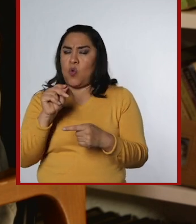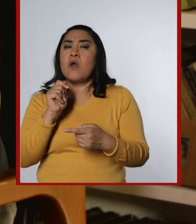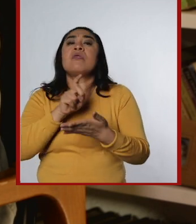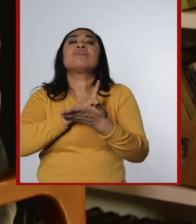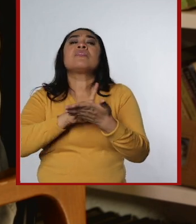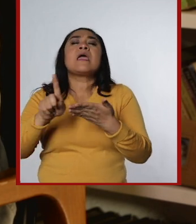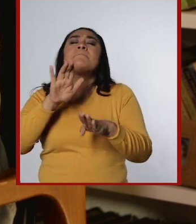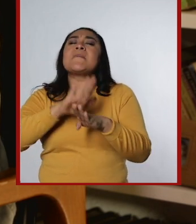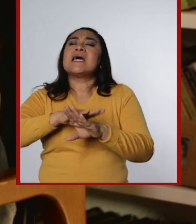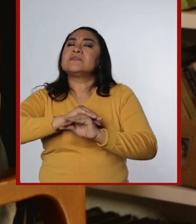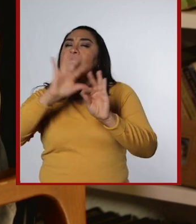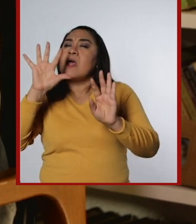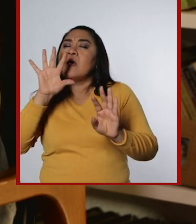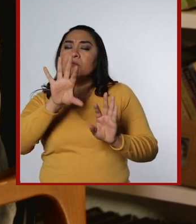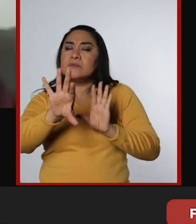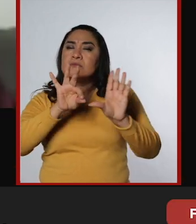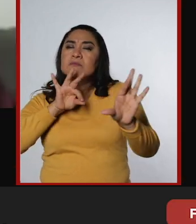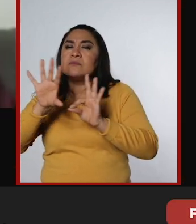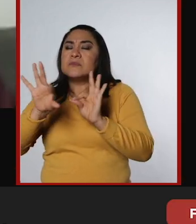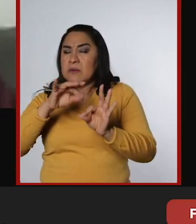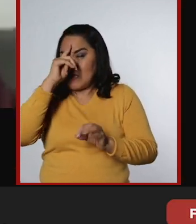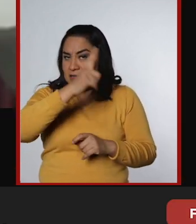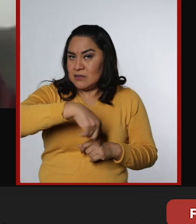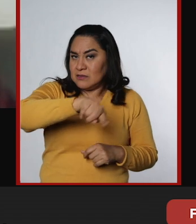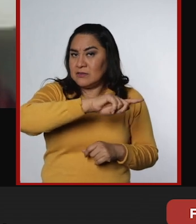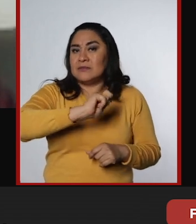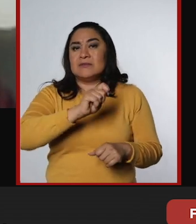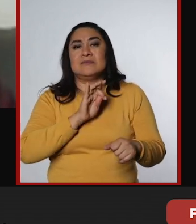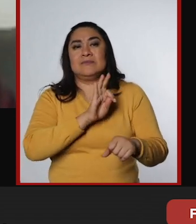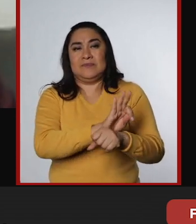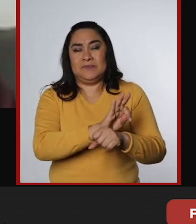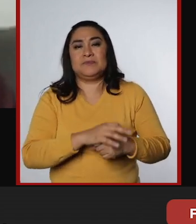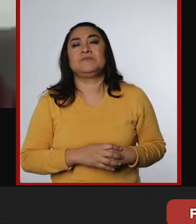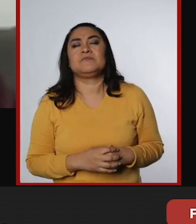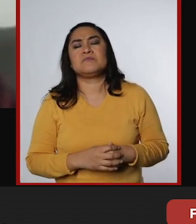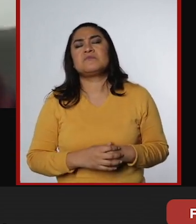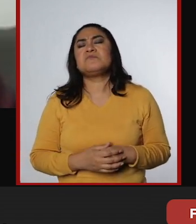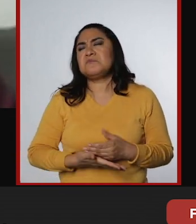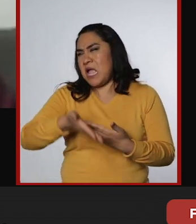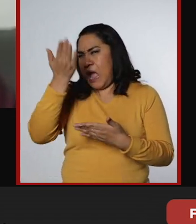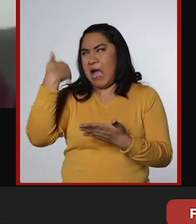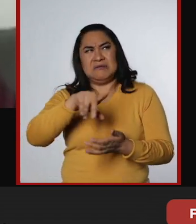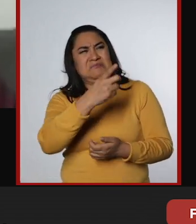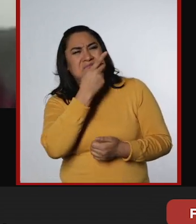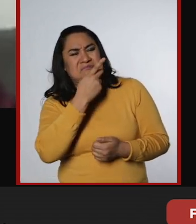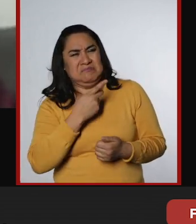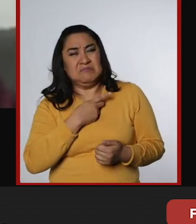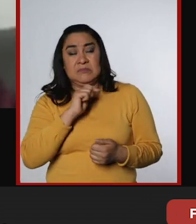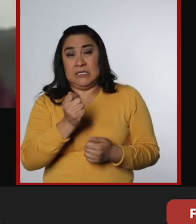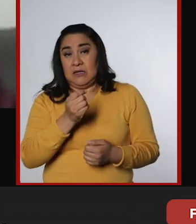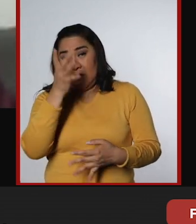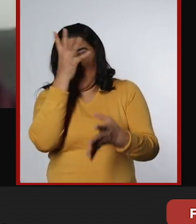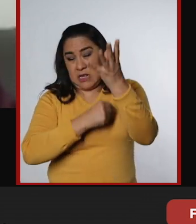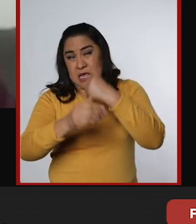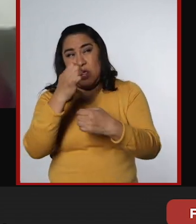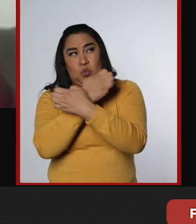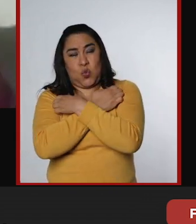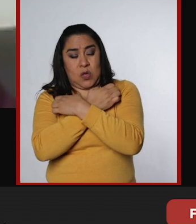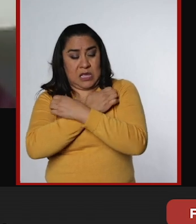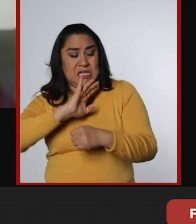derechos específicos garantizados para no homogeneizarnos más. Alguna vez nos dijeron que la educación